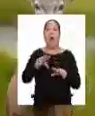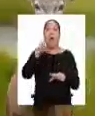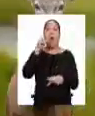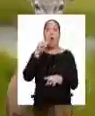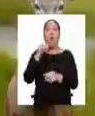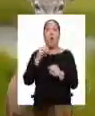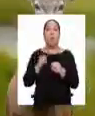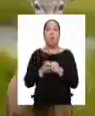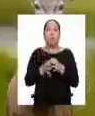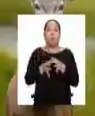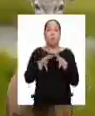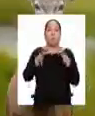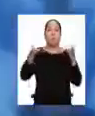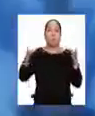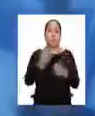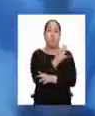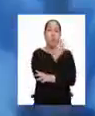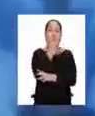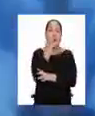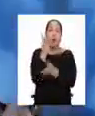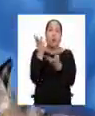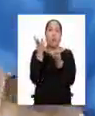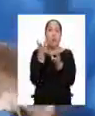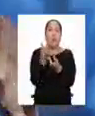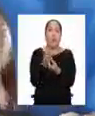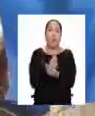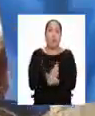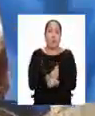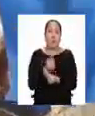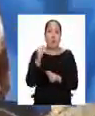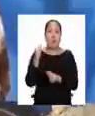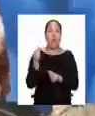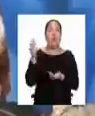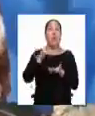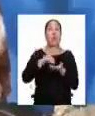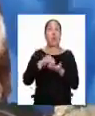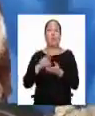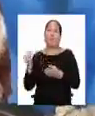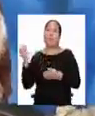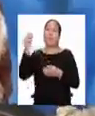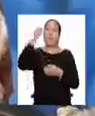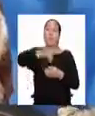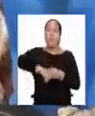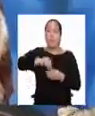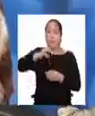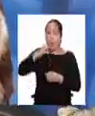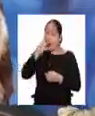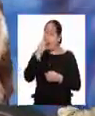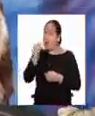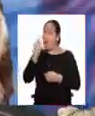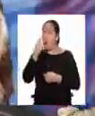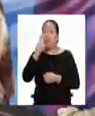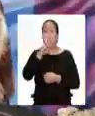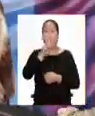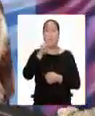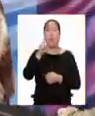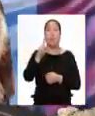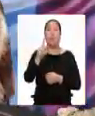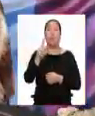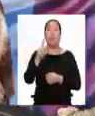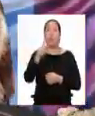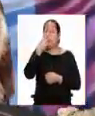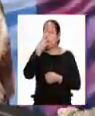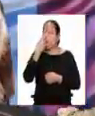a disminuir dramáticamente. Es por ello que se optó por reintroducir al lobo. 31 lobos canadienses